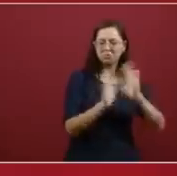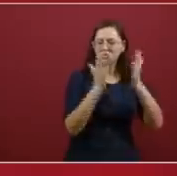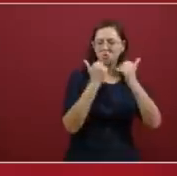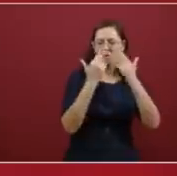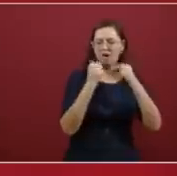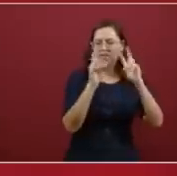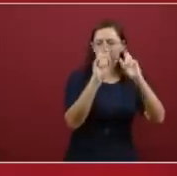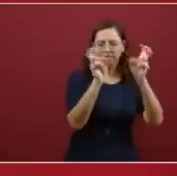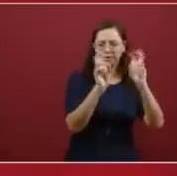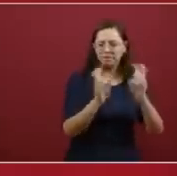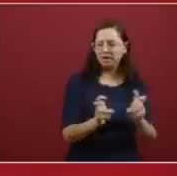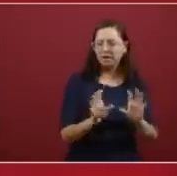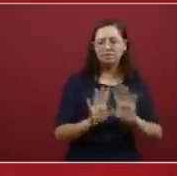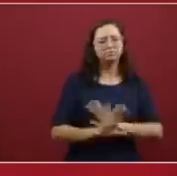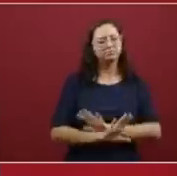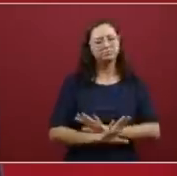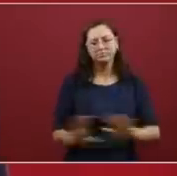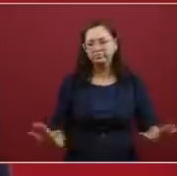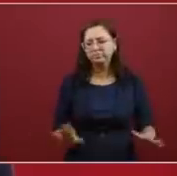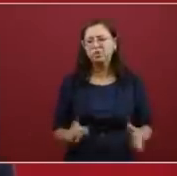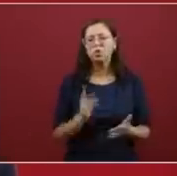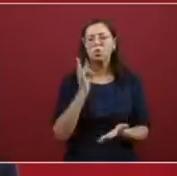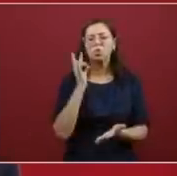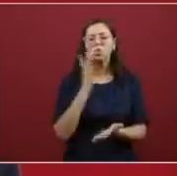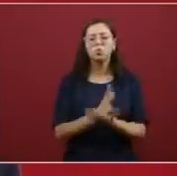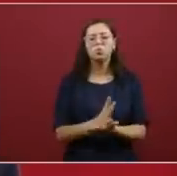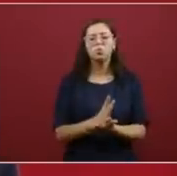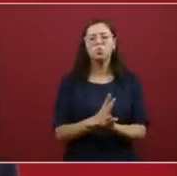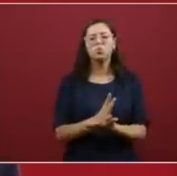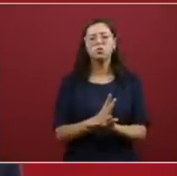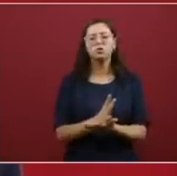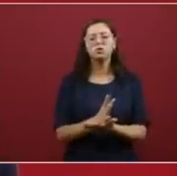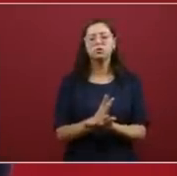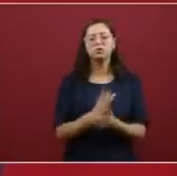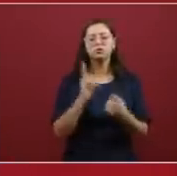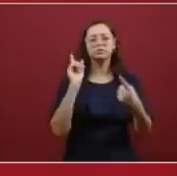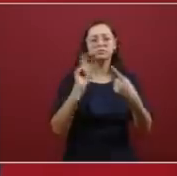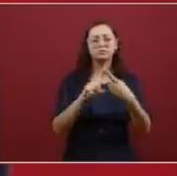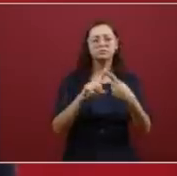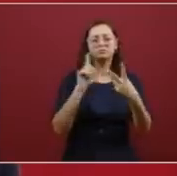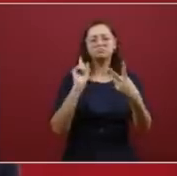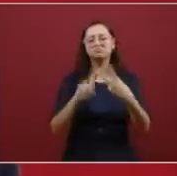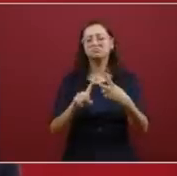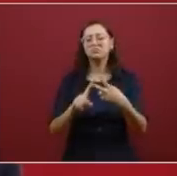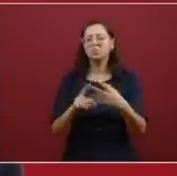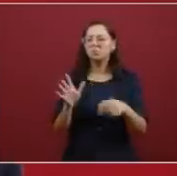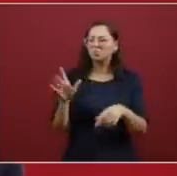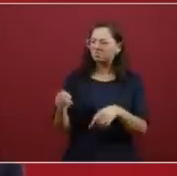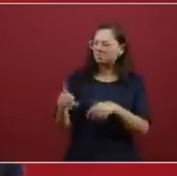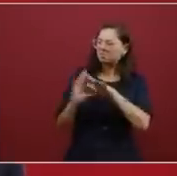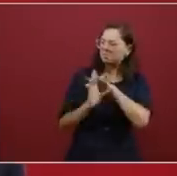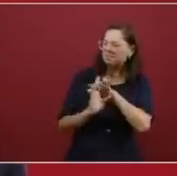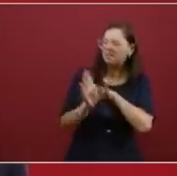Estamos hablando básicamente de atender las causas